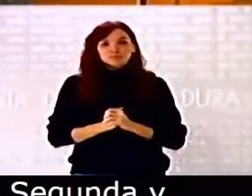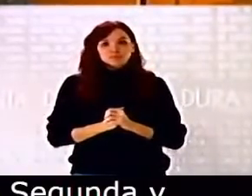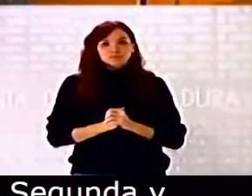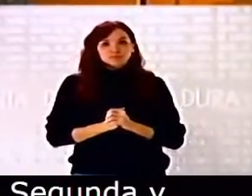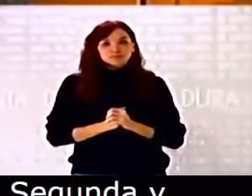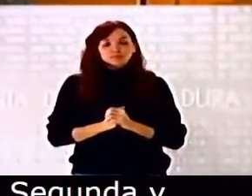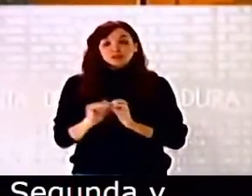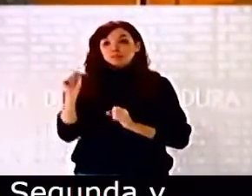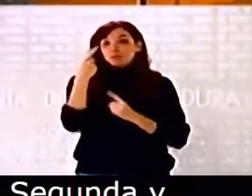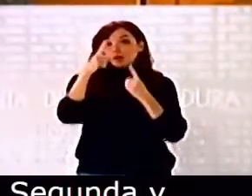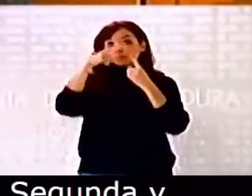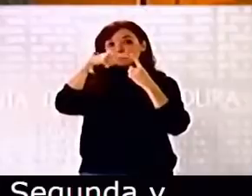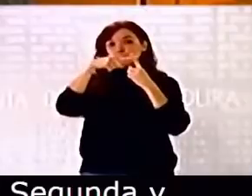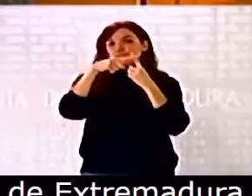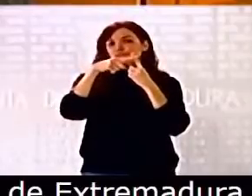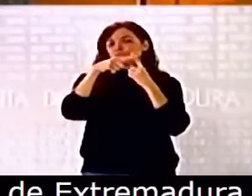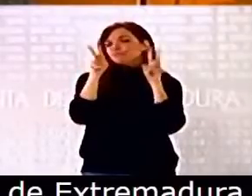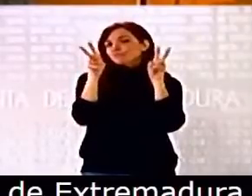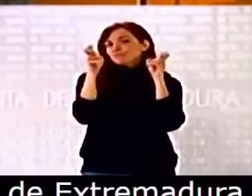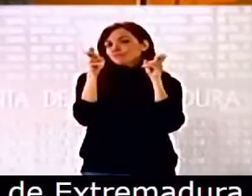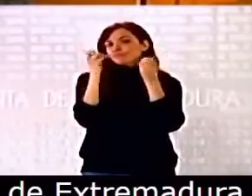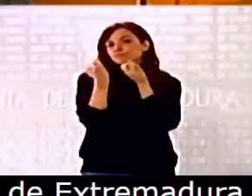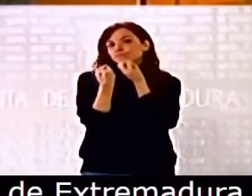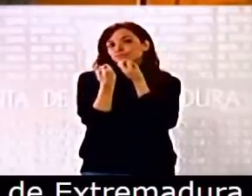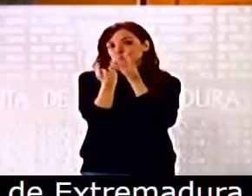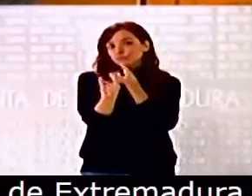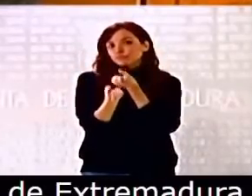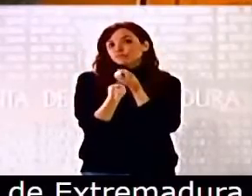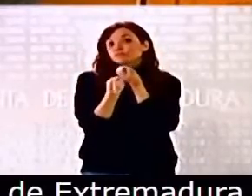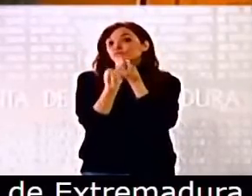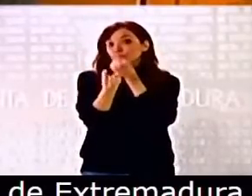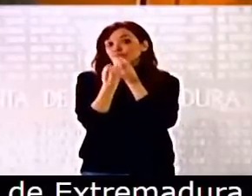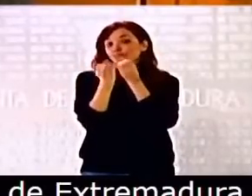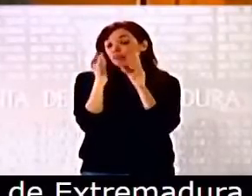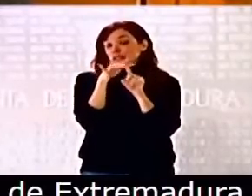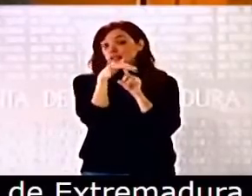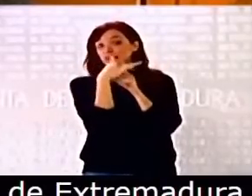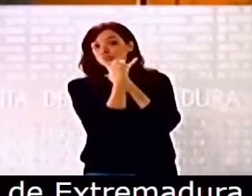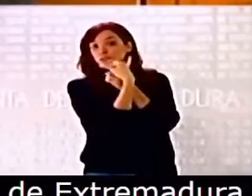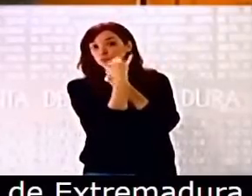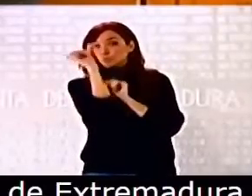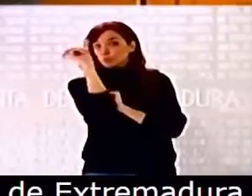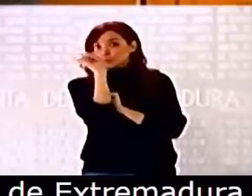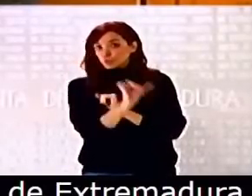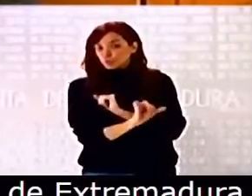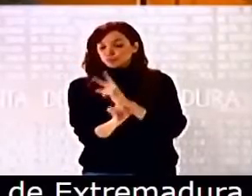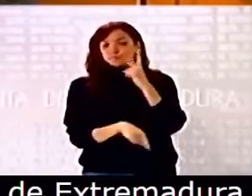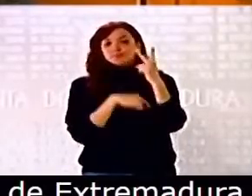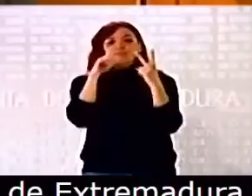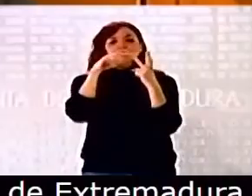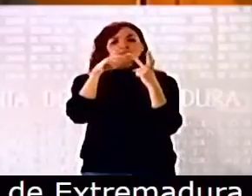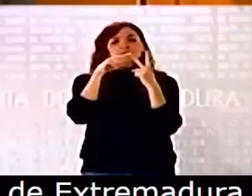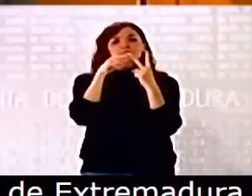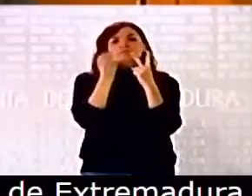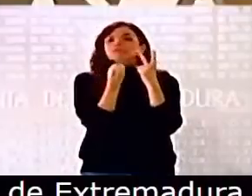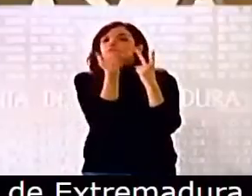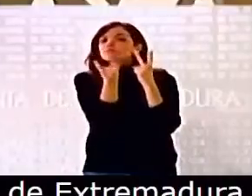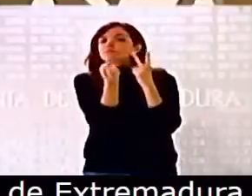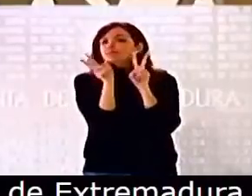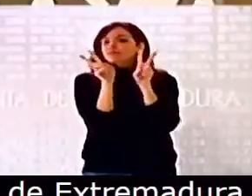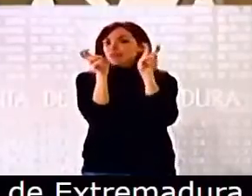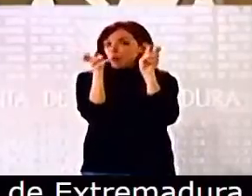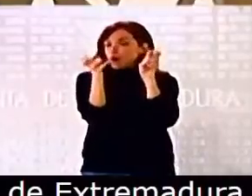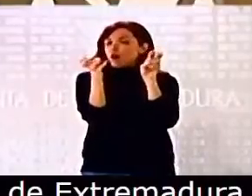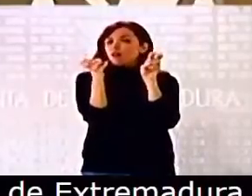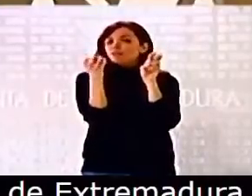En primer lugar, informarles sobre la situación. En segundo lugar, informarles